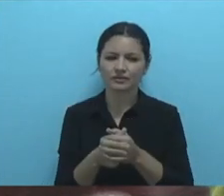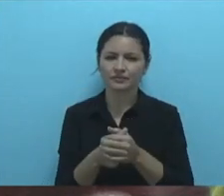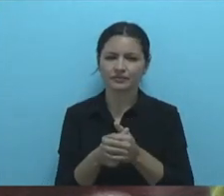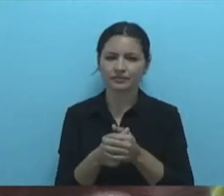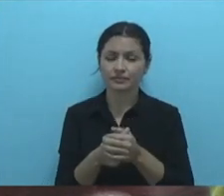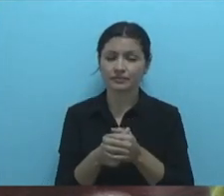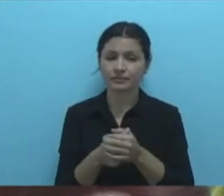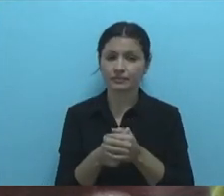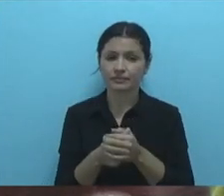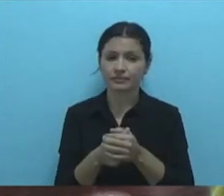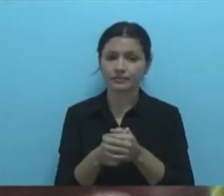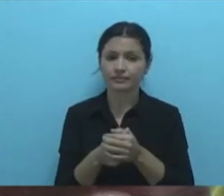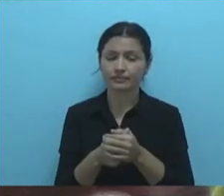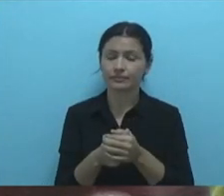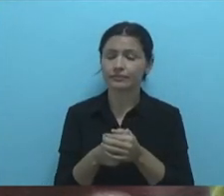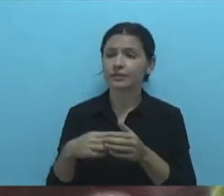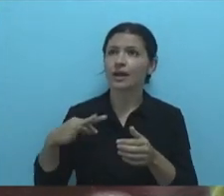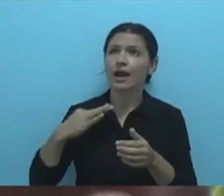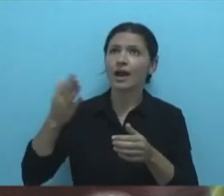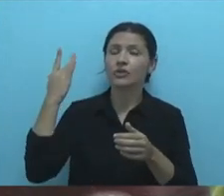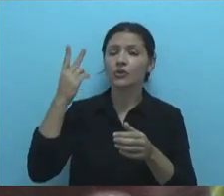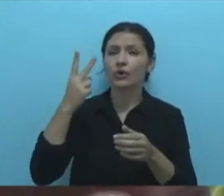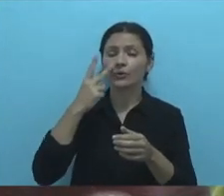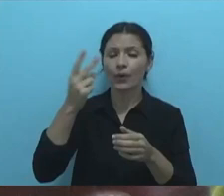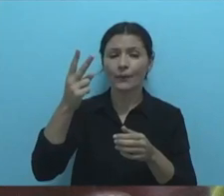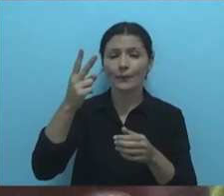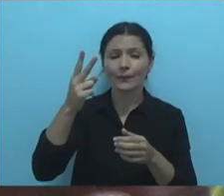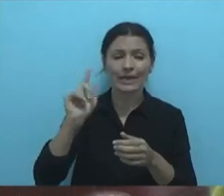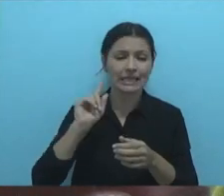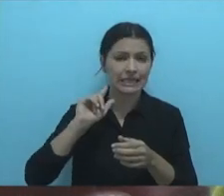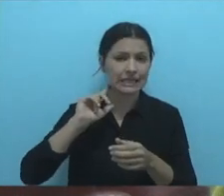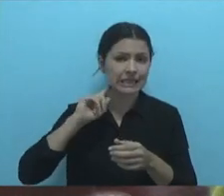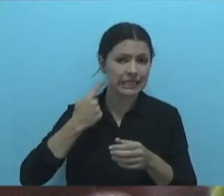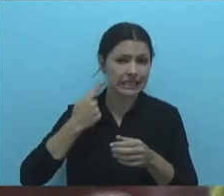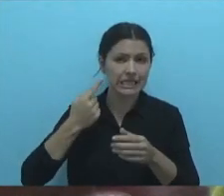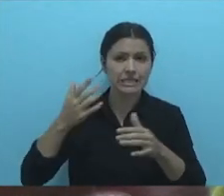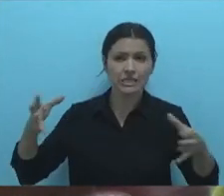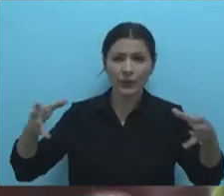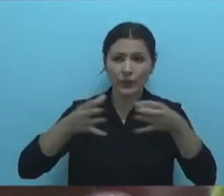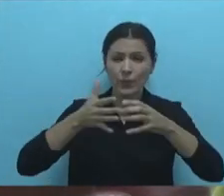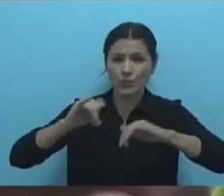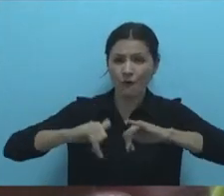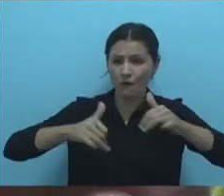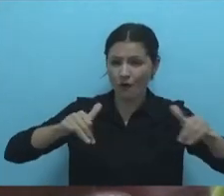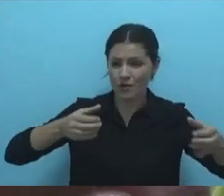del 2013 cuando empezaron a adoptar había alrededor un 15% de participación